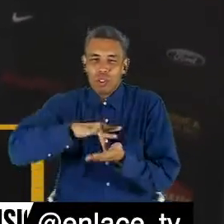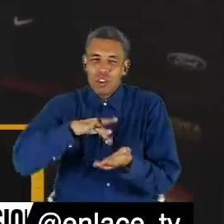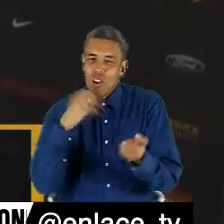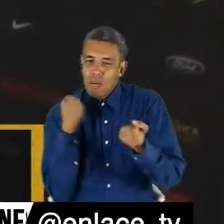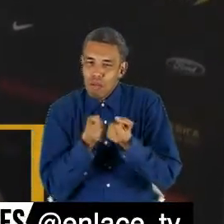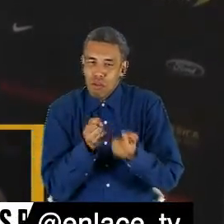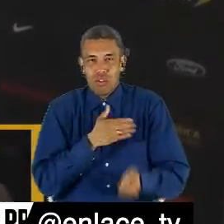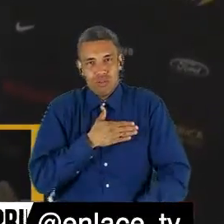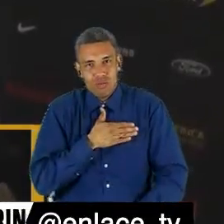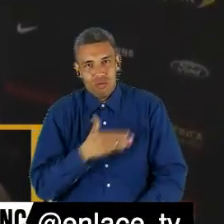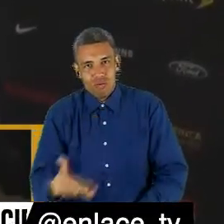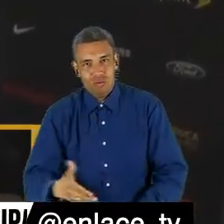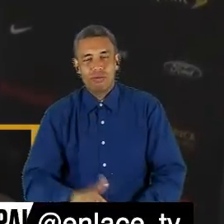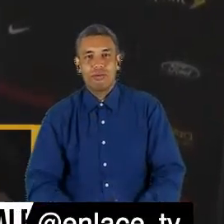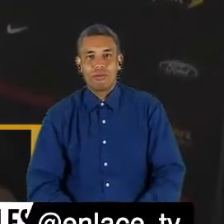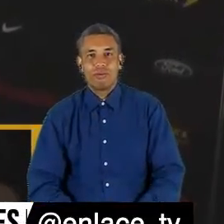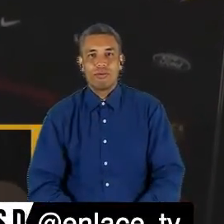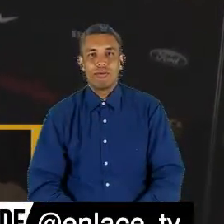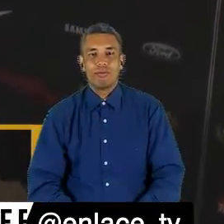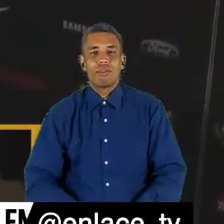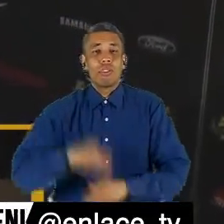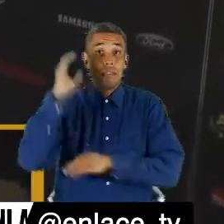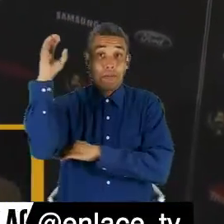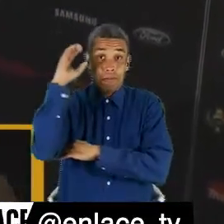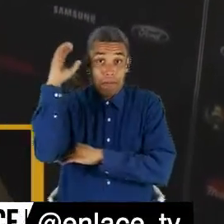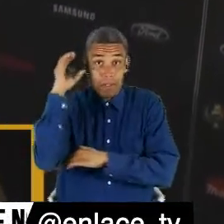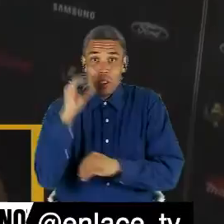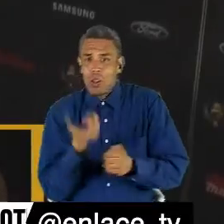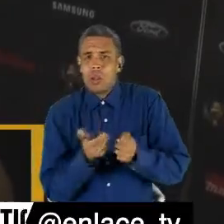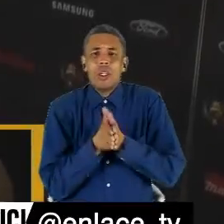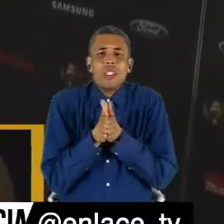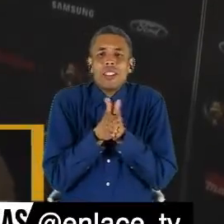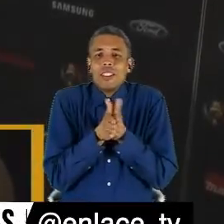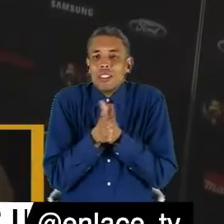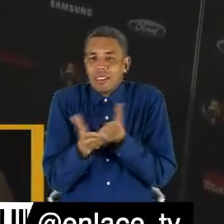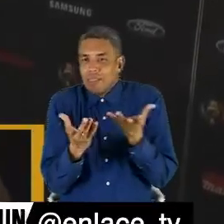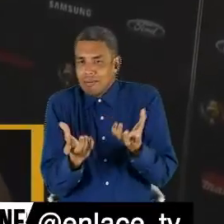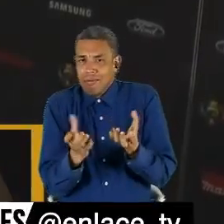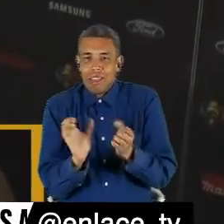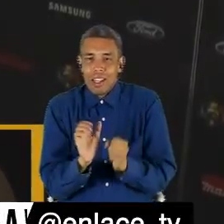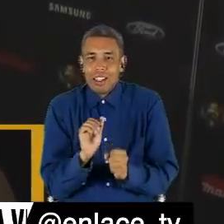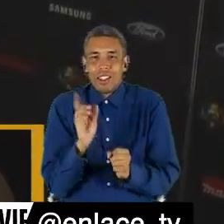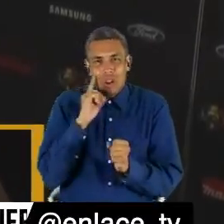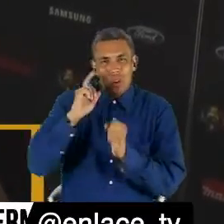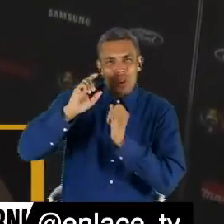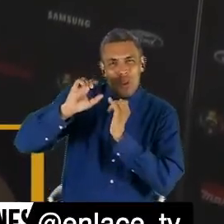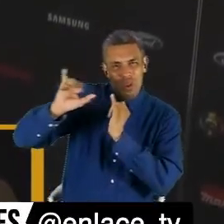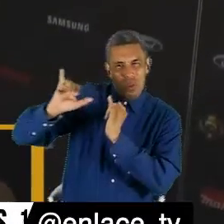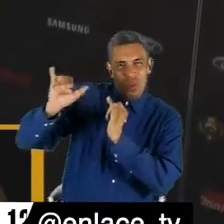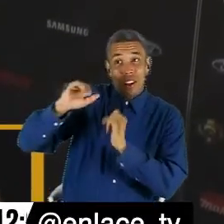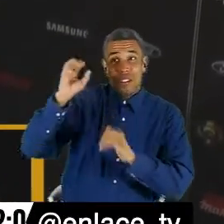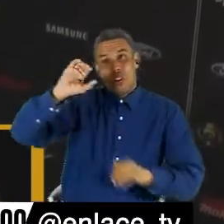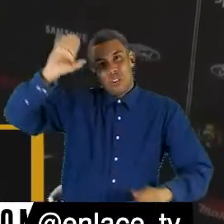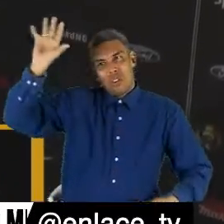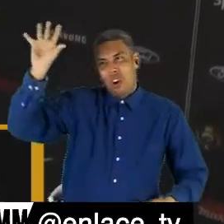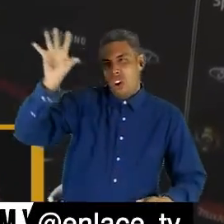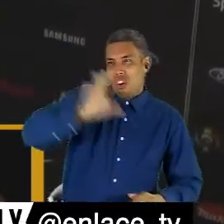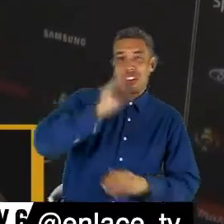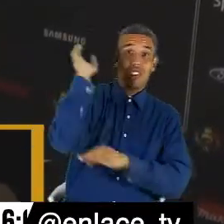momento. Al igual que todos los colombianos, estoy muy ilusionado con lo que están haciendo, con el buen nivel que se está mostrando y bueno,